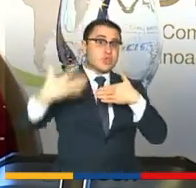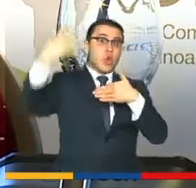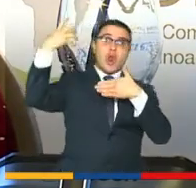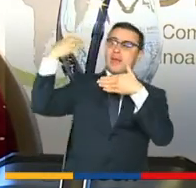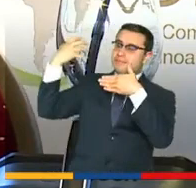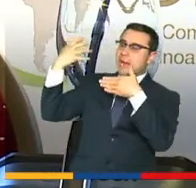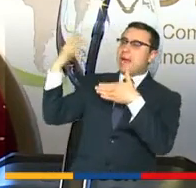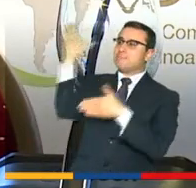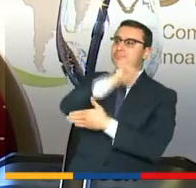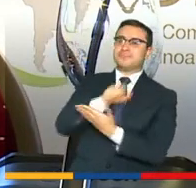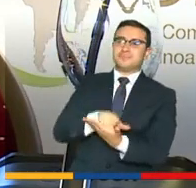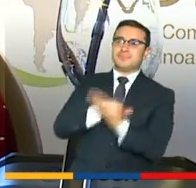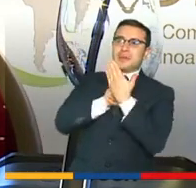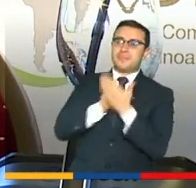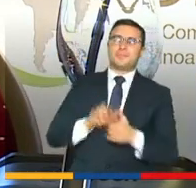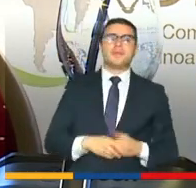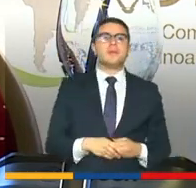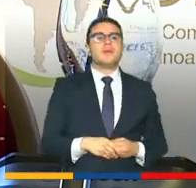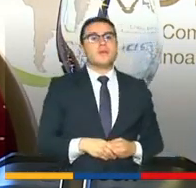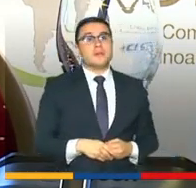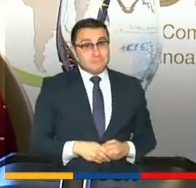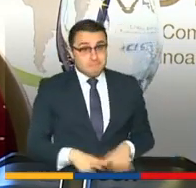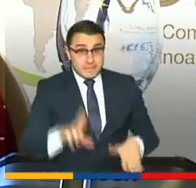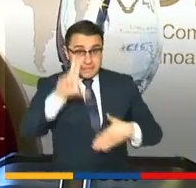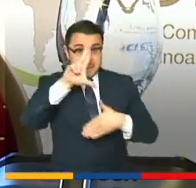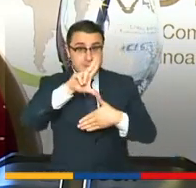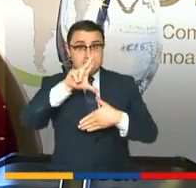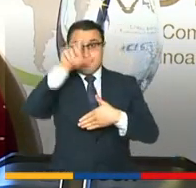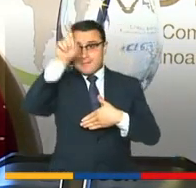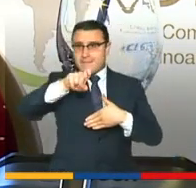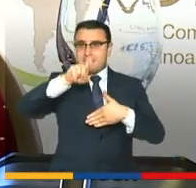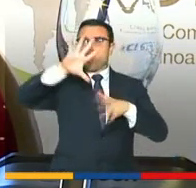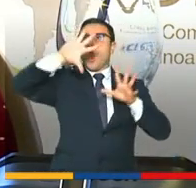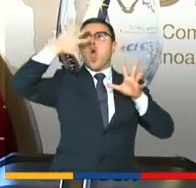América Latina debe hablar con todo el mundo,